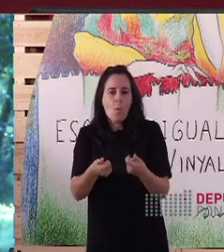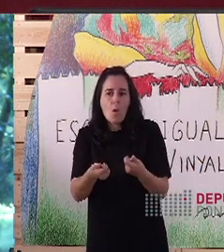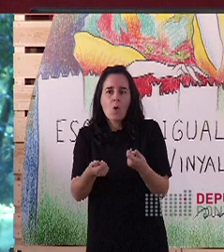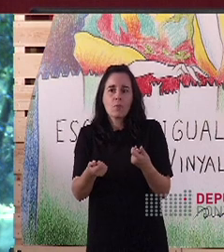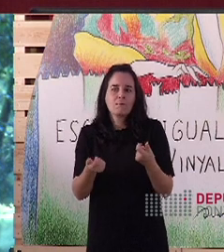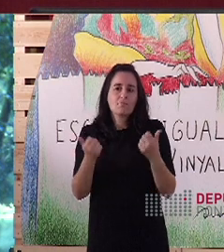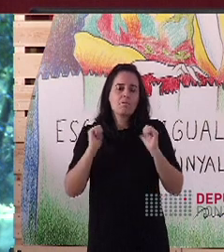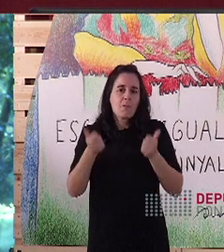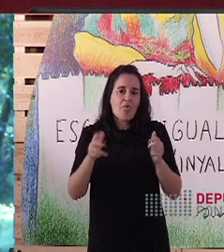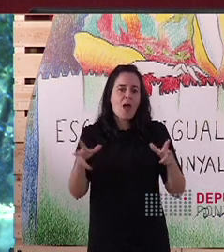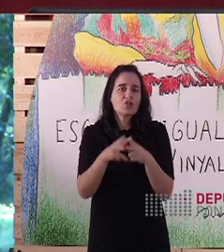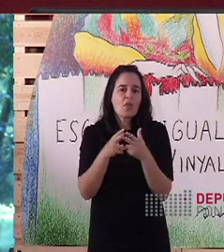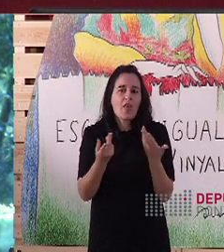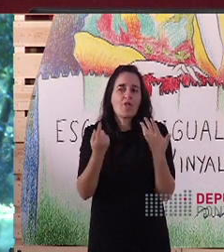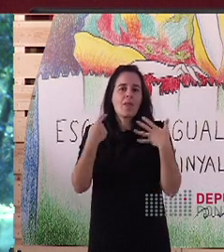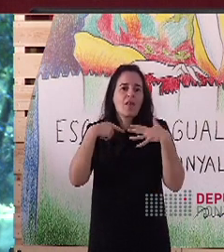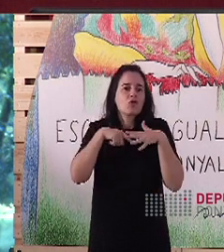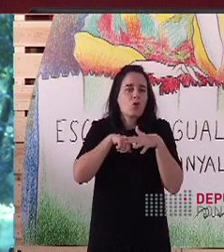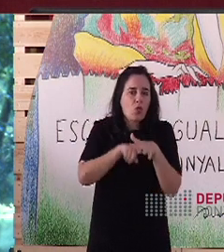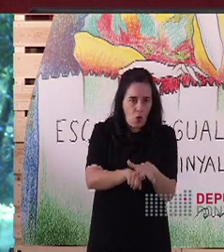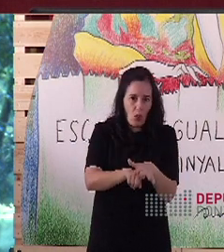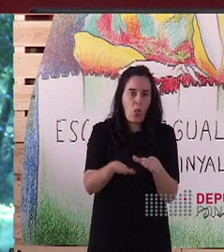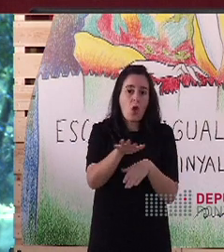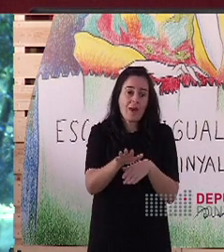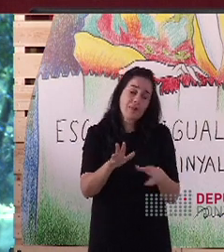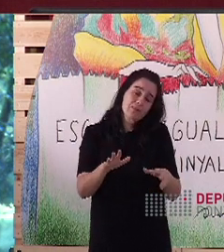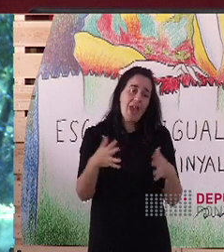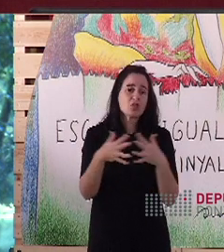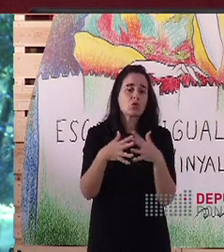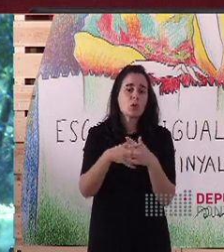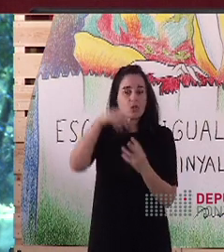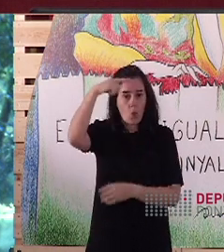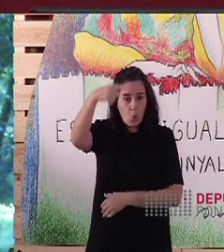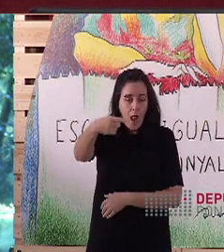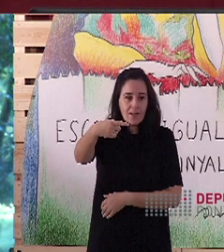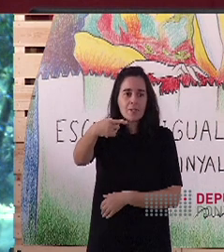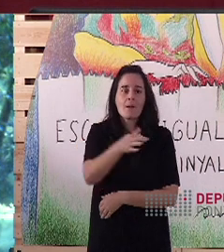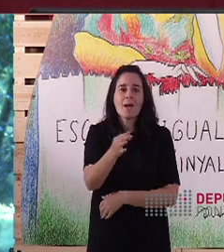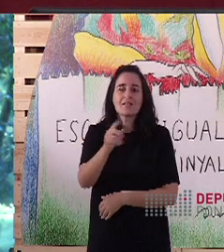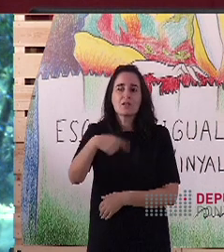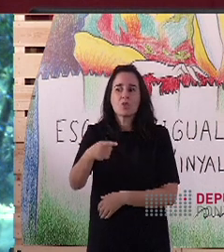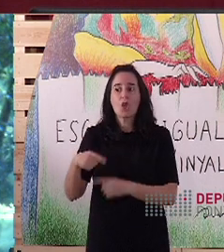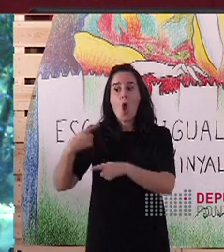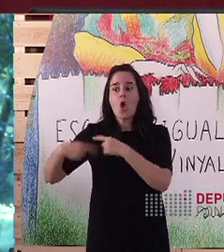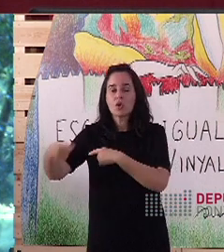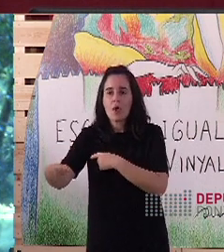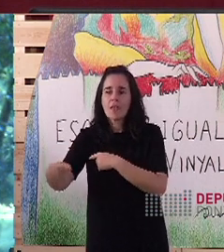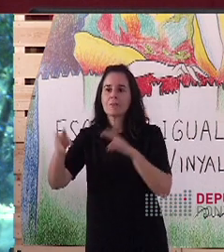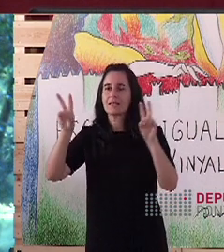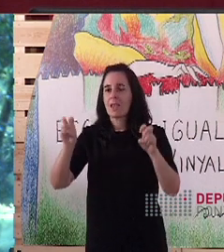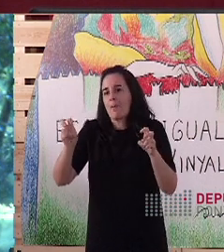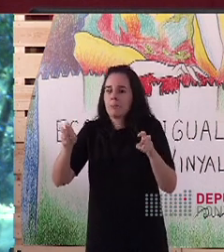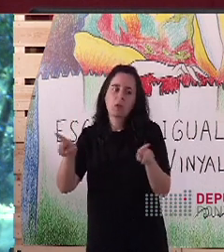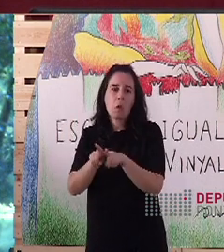lugar sólidamente asentado en las estructuras culturales y que ha tenido como consecuencia la